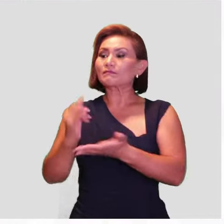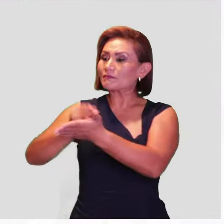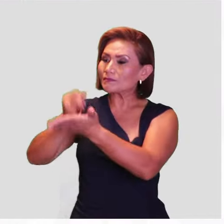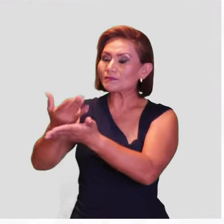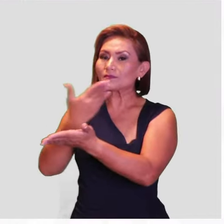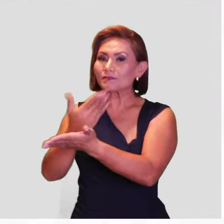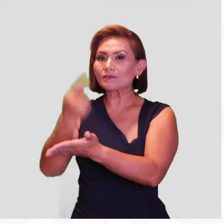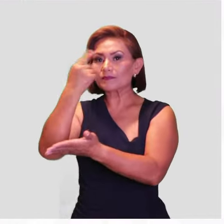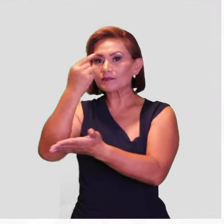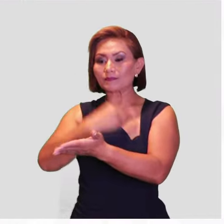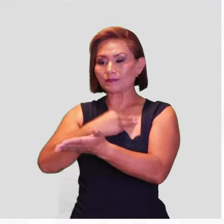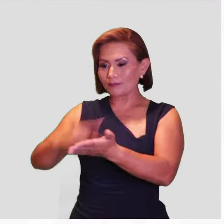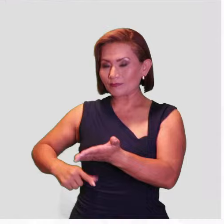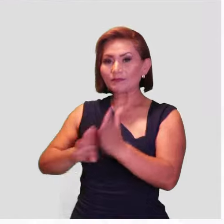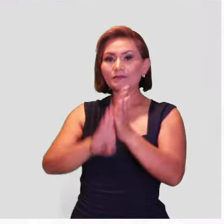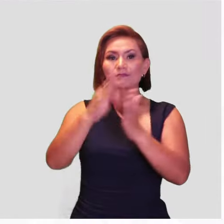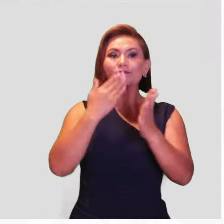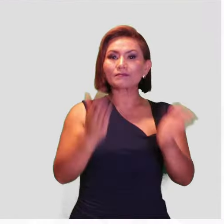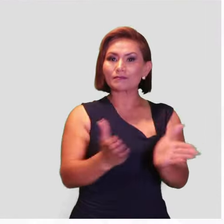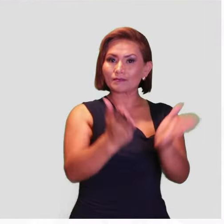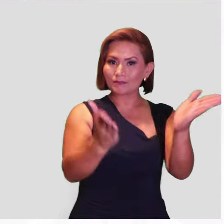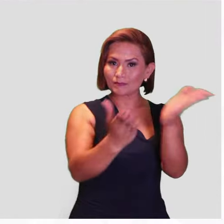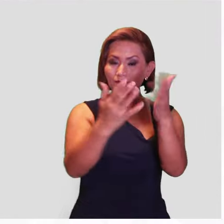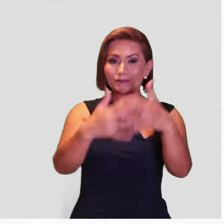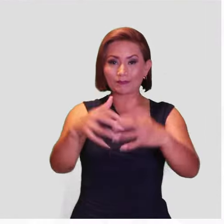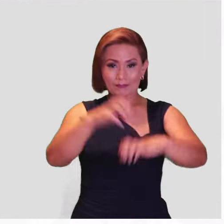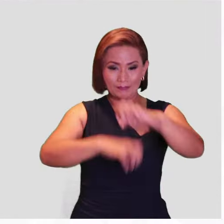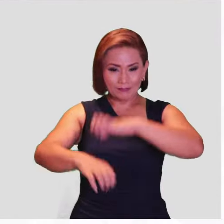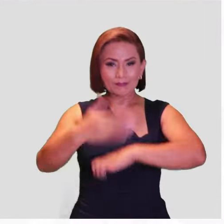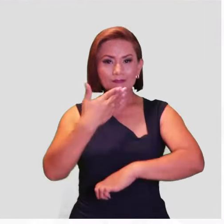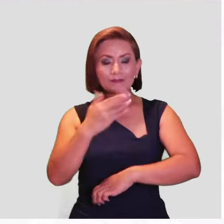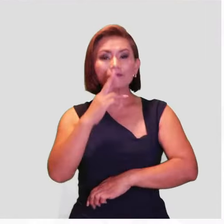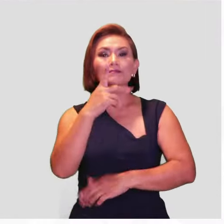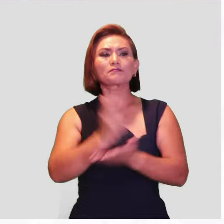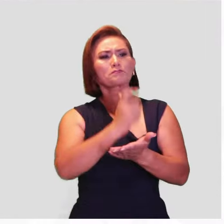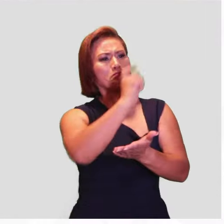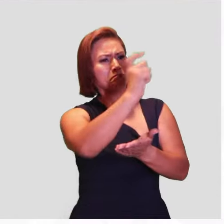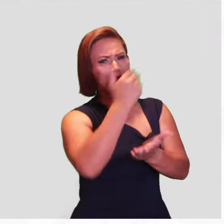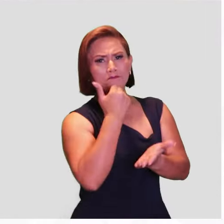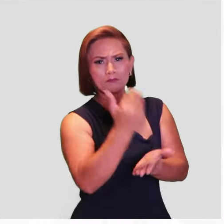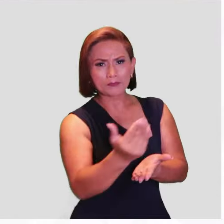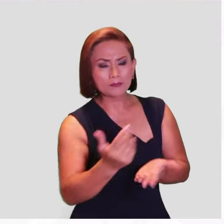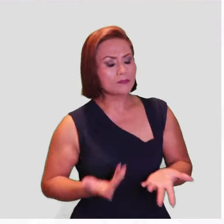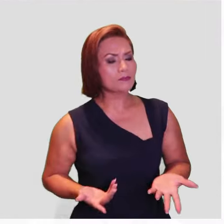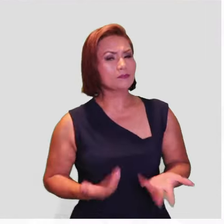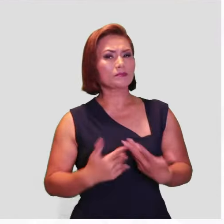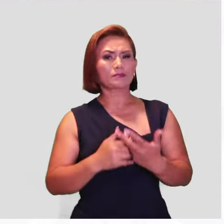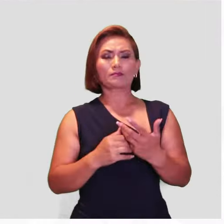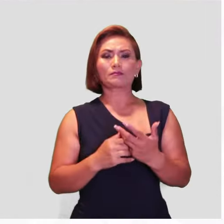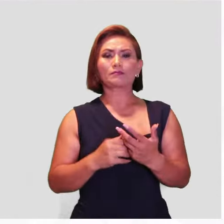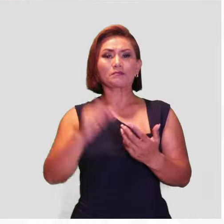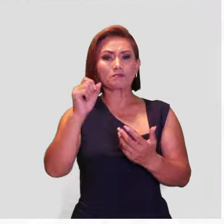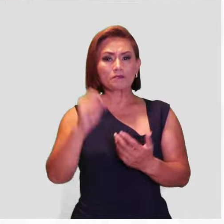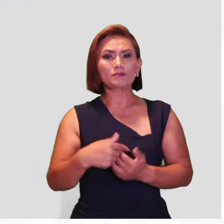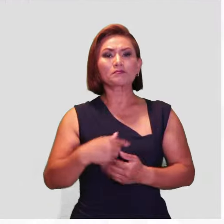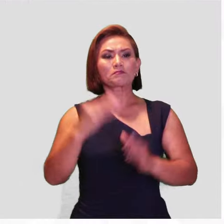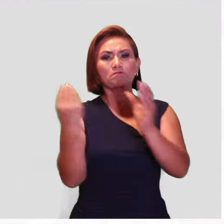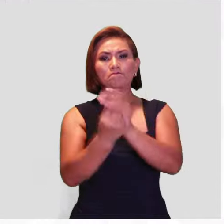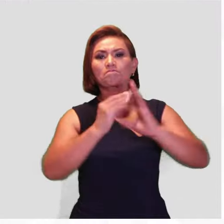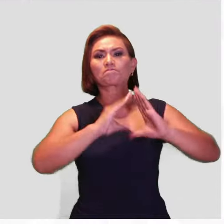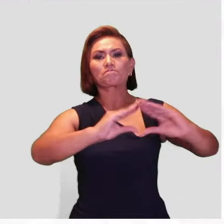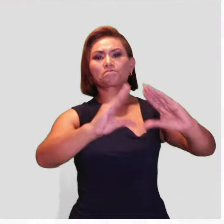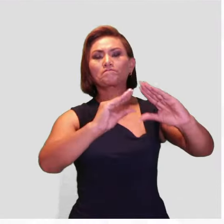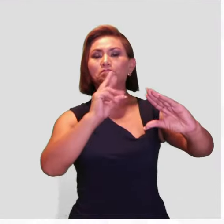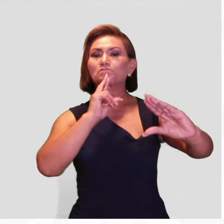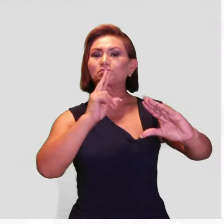el ámbito municipal, para aquellas empresas que ofrezcan mejores salarios, mejores presentaciones y capacitación,